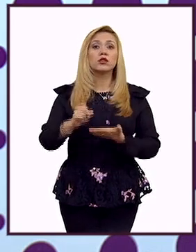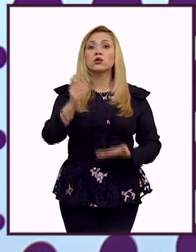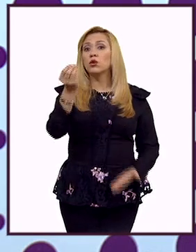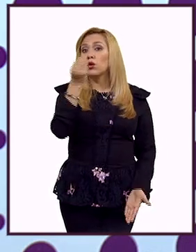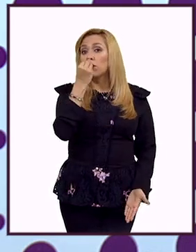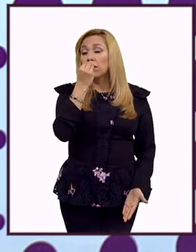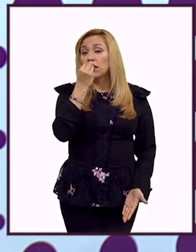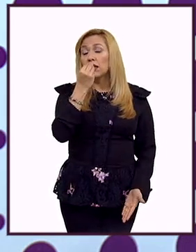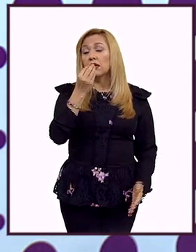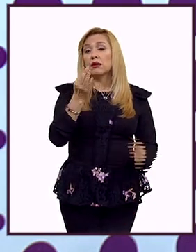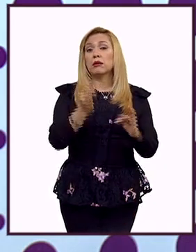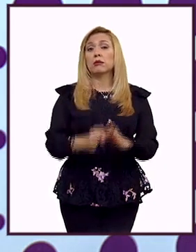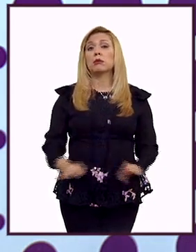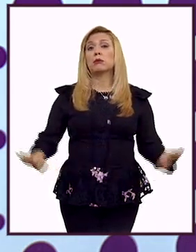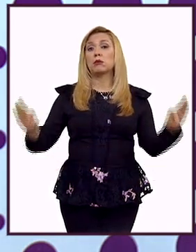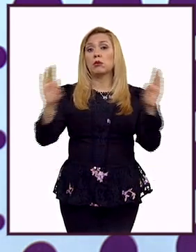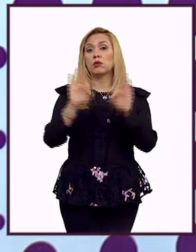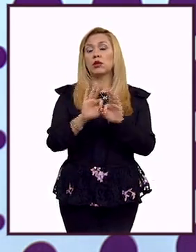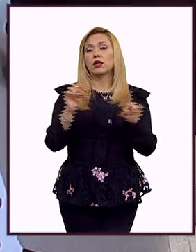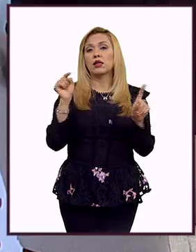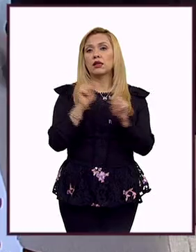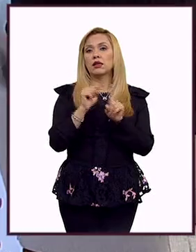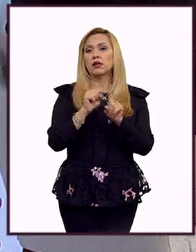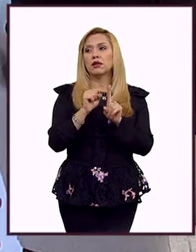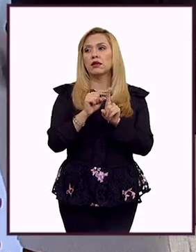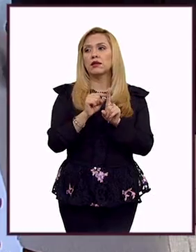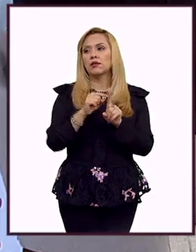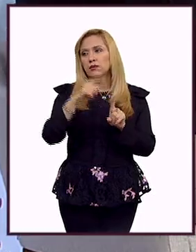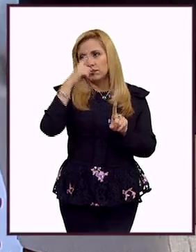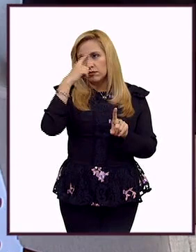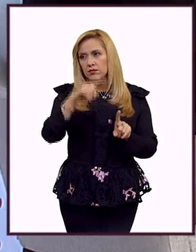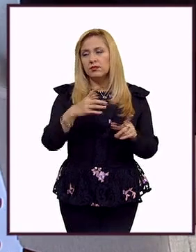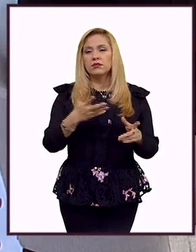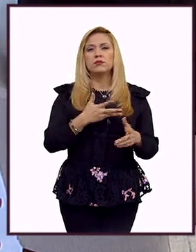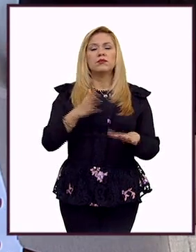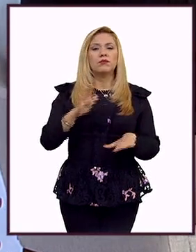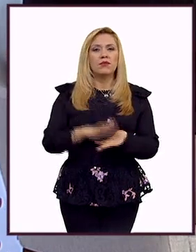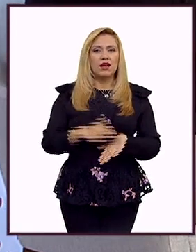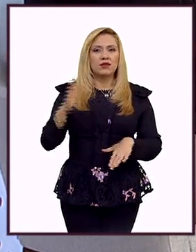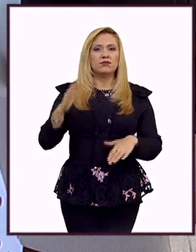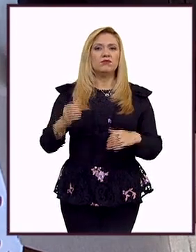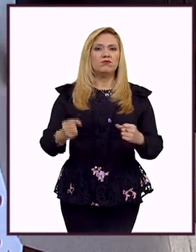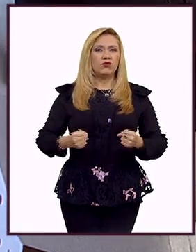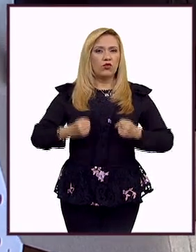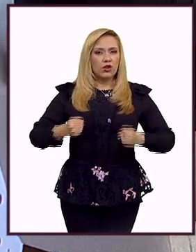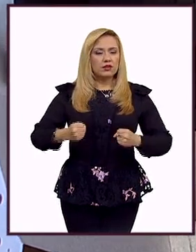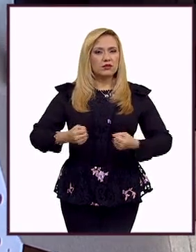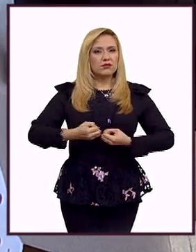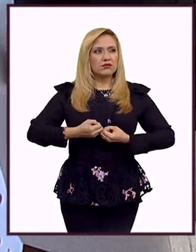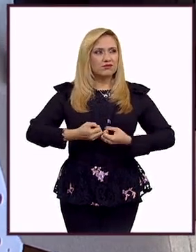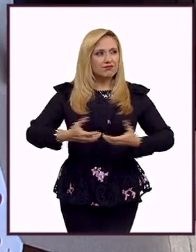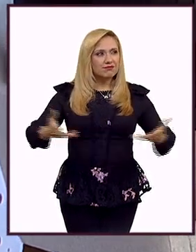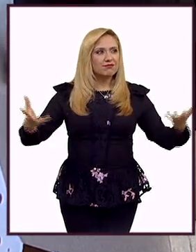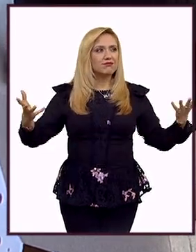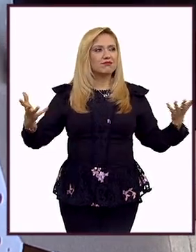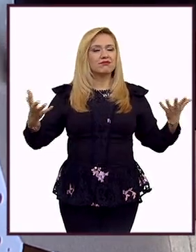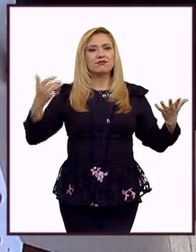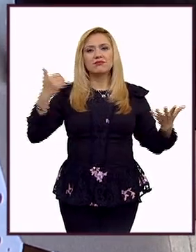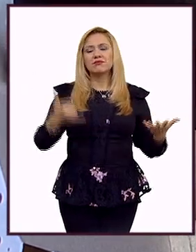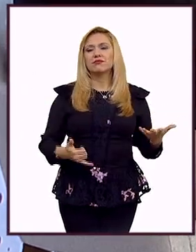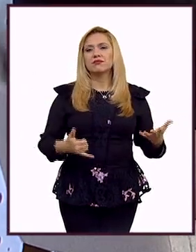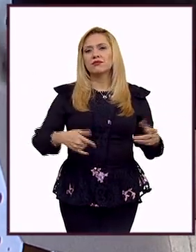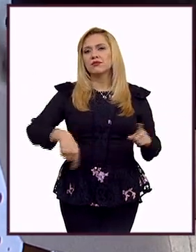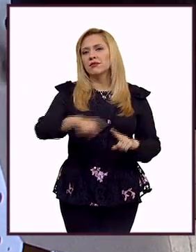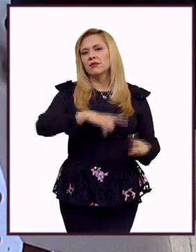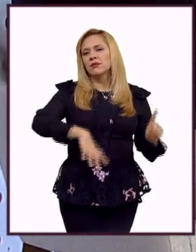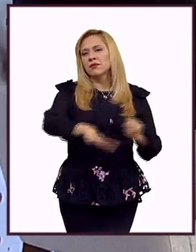creo que va a tener como que esta cabida como para tener más fuerza, más incidencia y sobre todo en estos